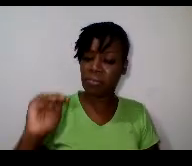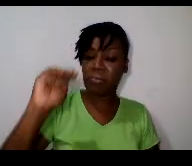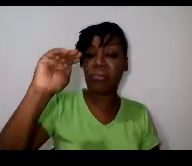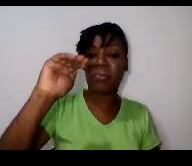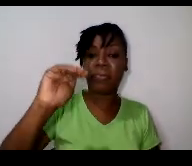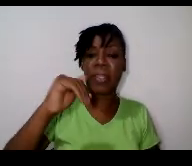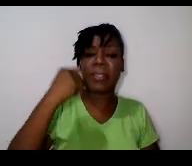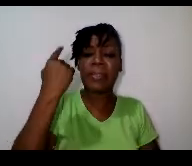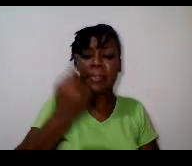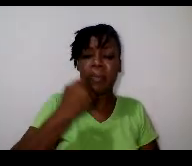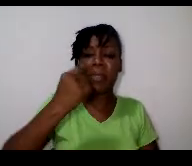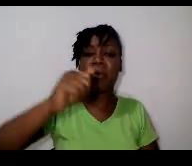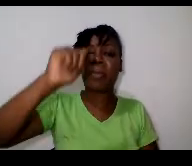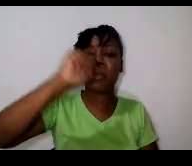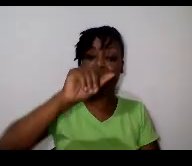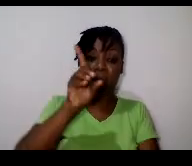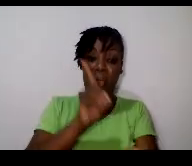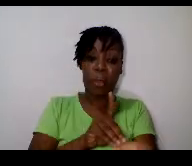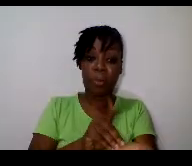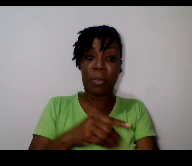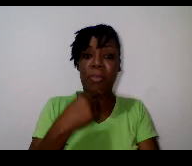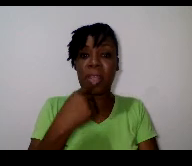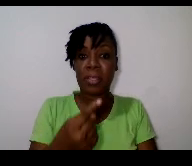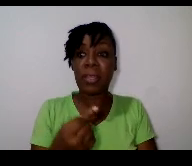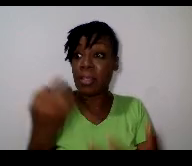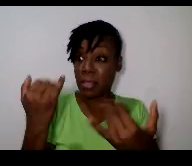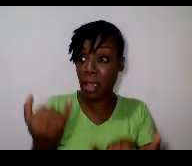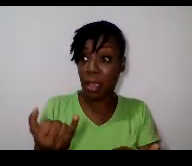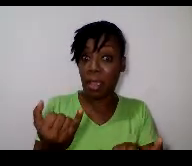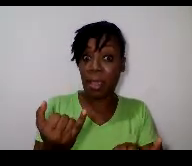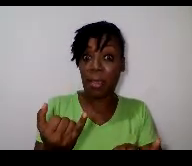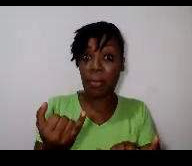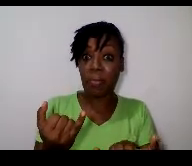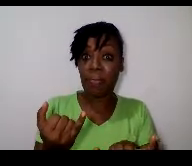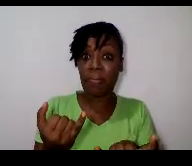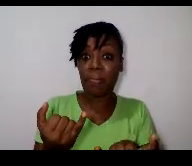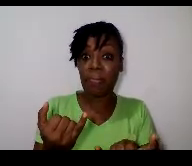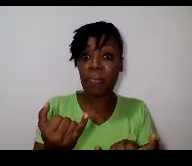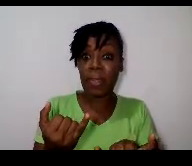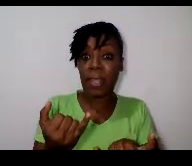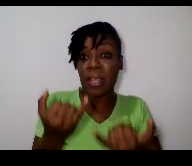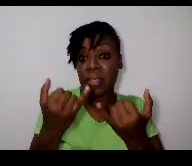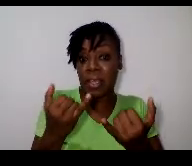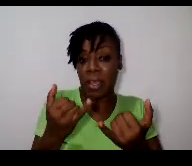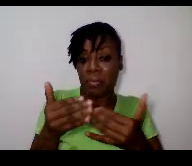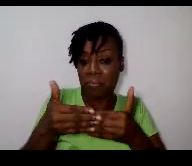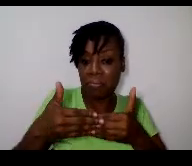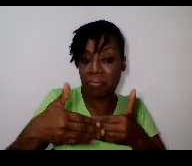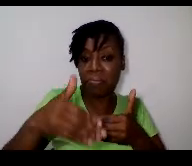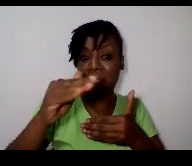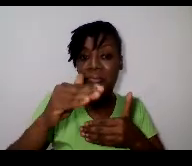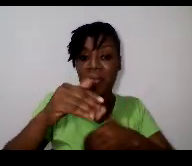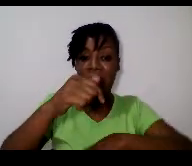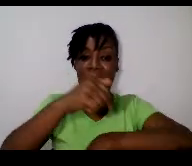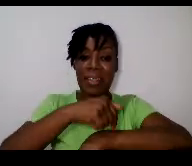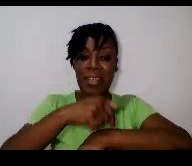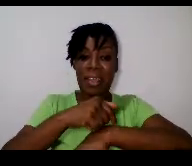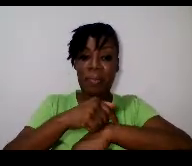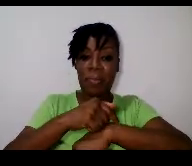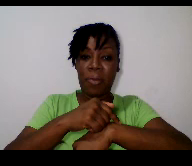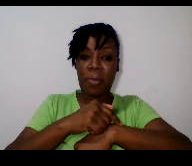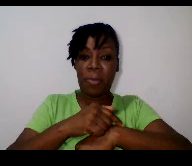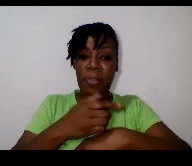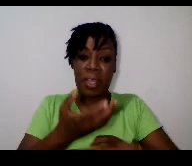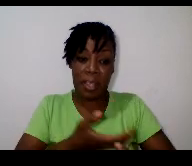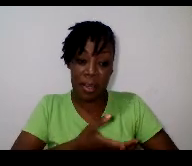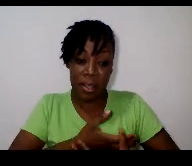lo recomiende y ya hayan pasado el periodo únicamente de lactancia materna,